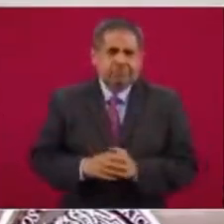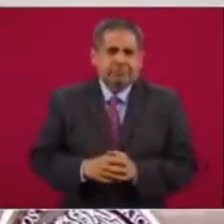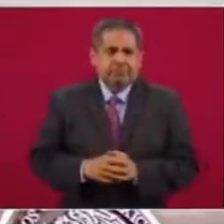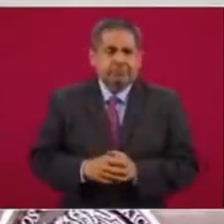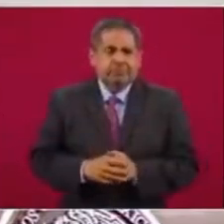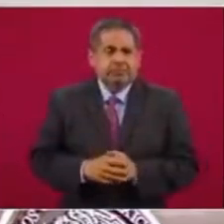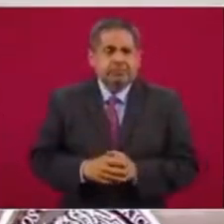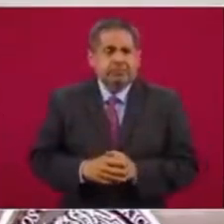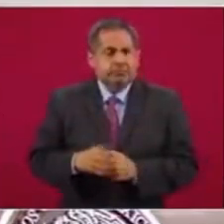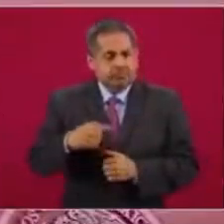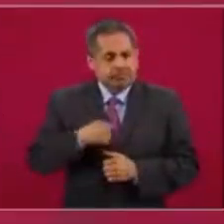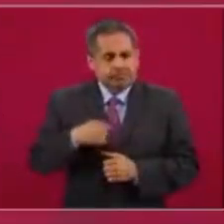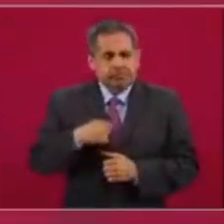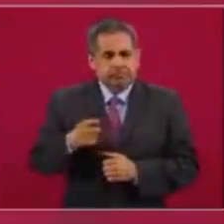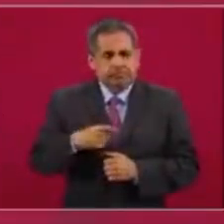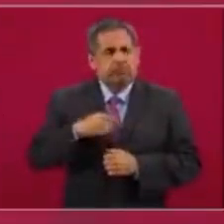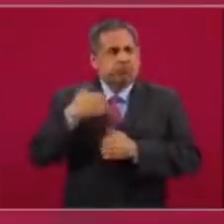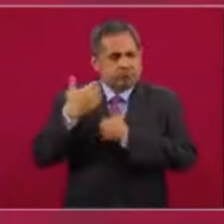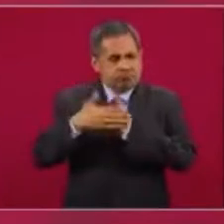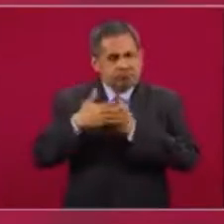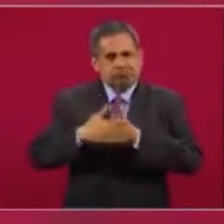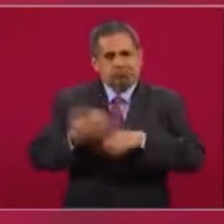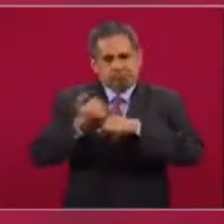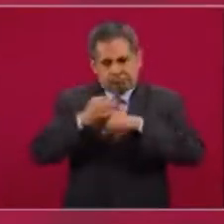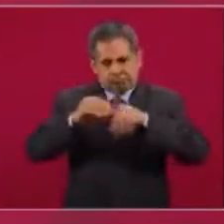Voy a informar